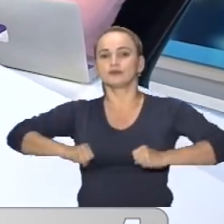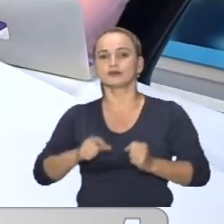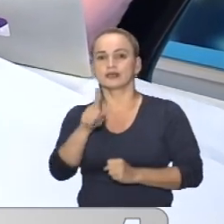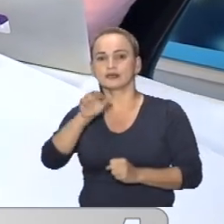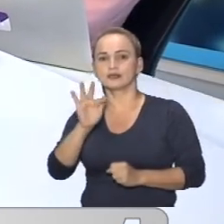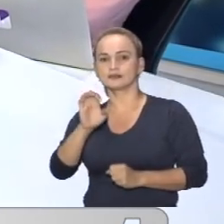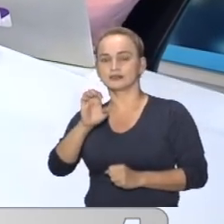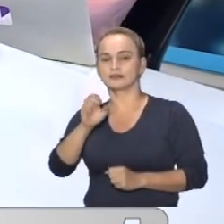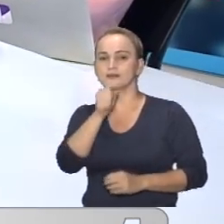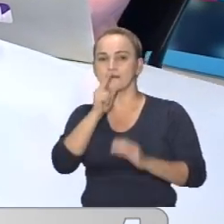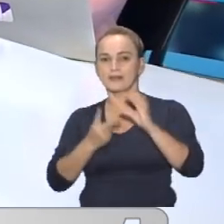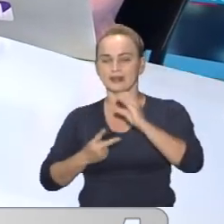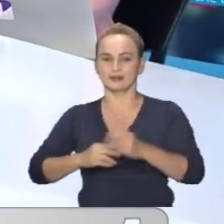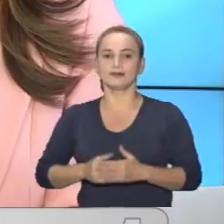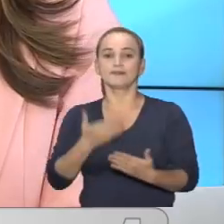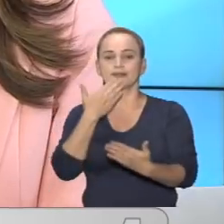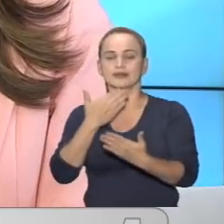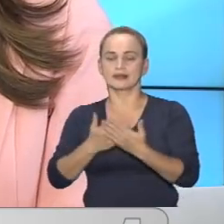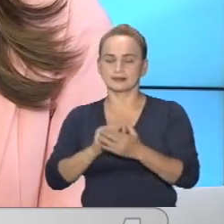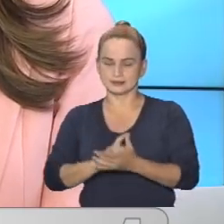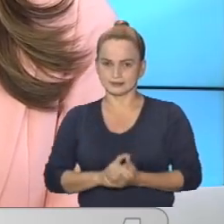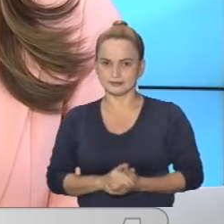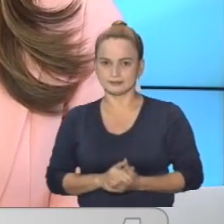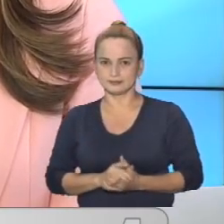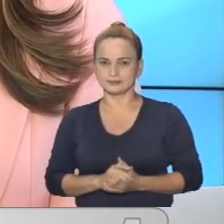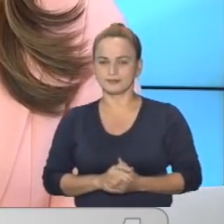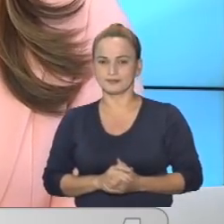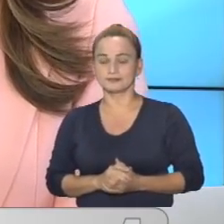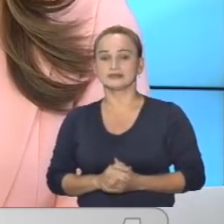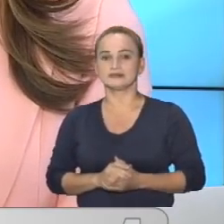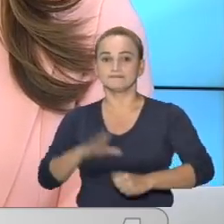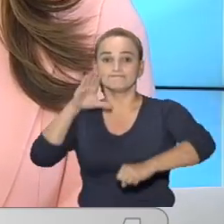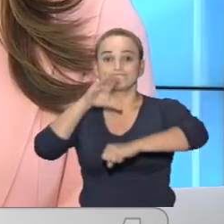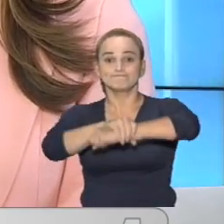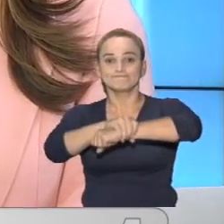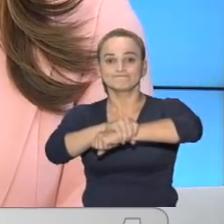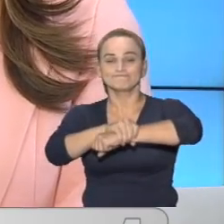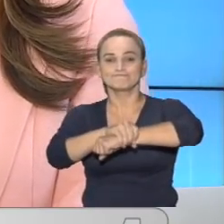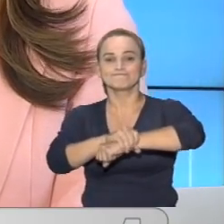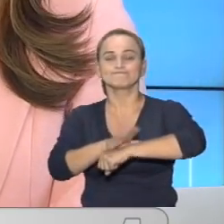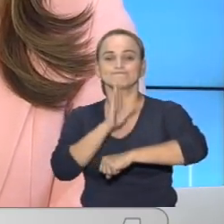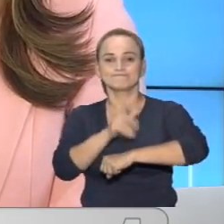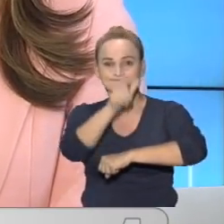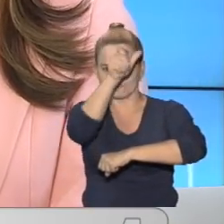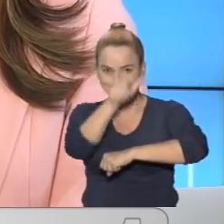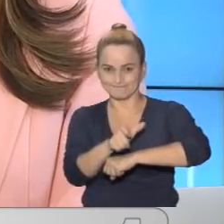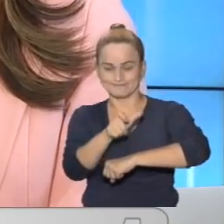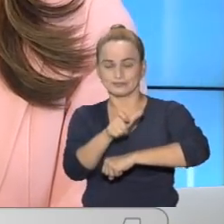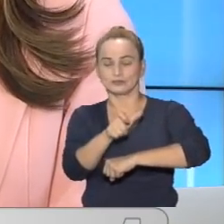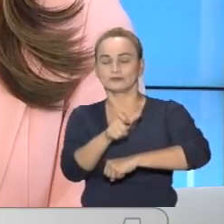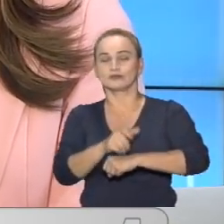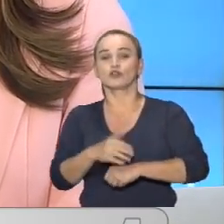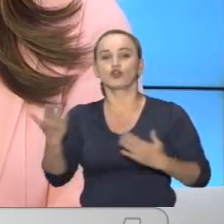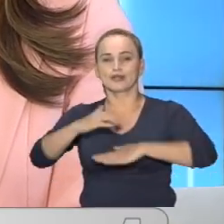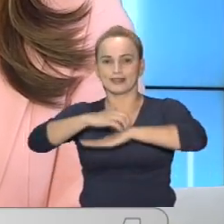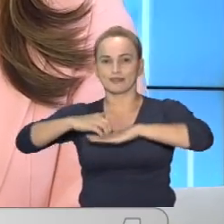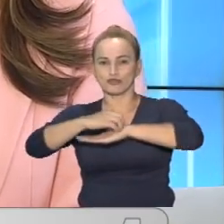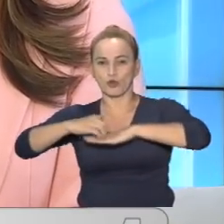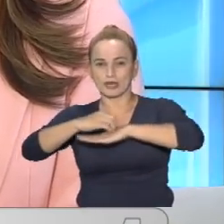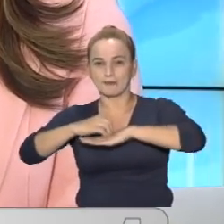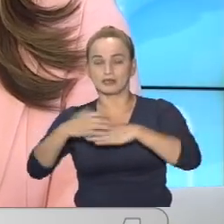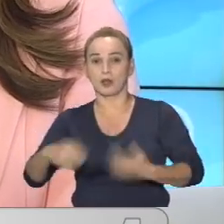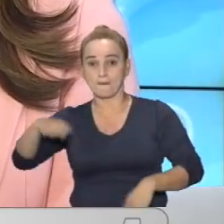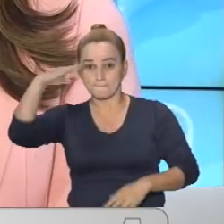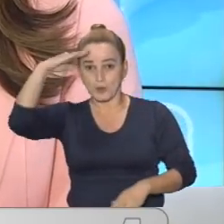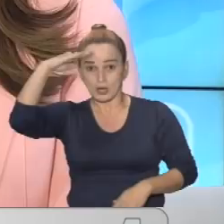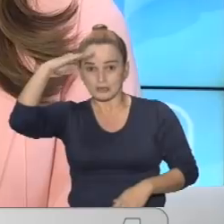para Noticentro 1 CMI. Así es, Stig, muchas gracias. Y fue capturado en el departamento de Tolima el objetivo número uno de la policía